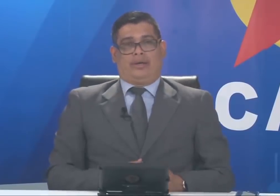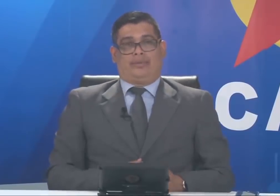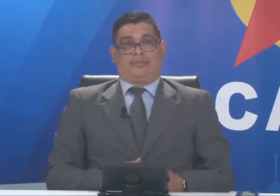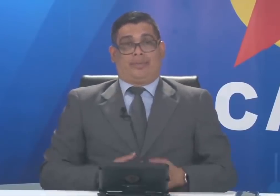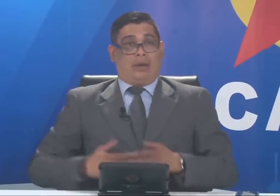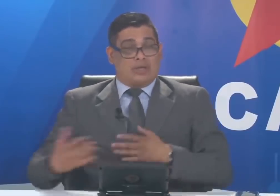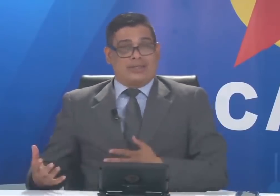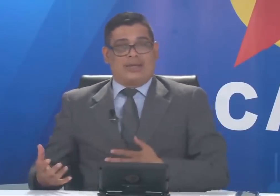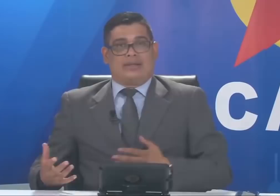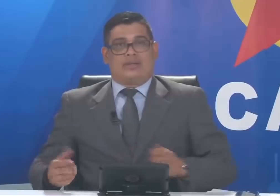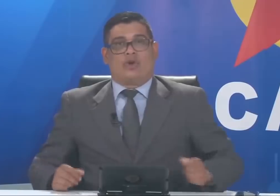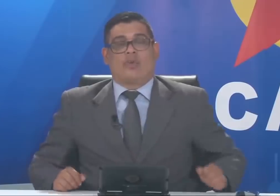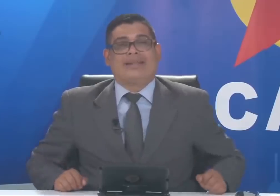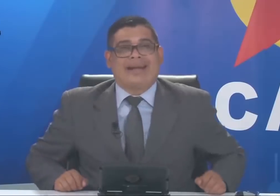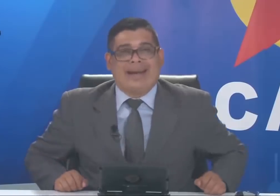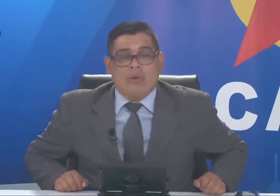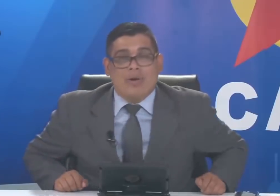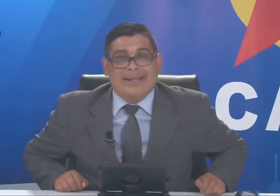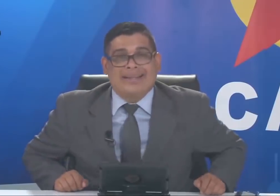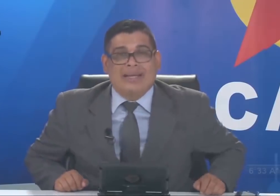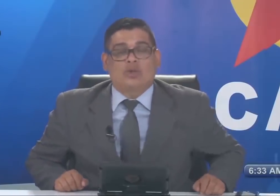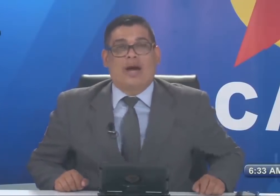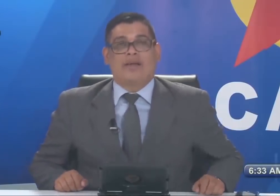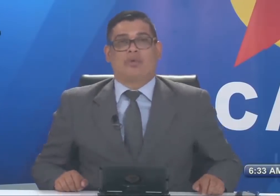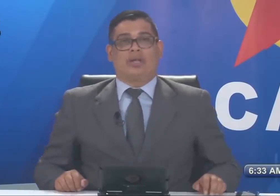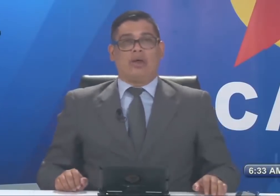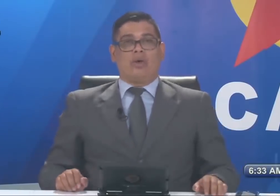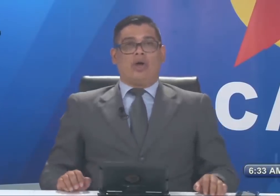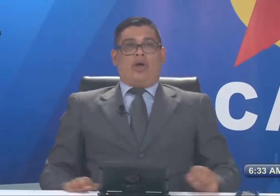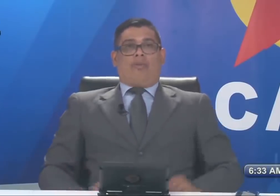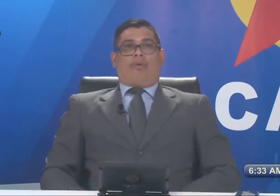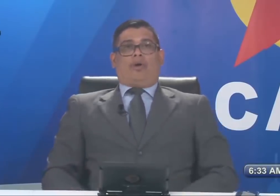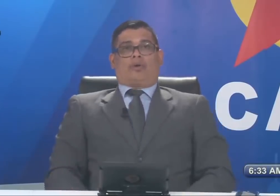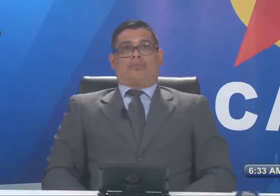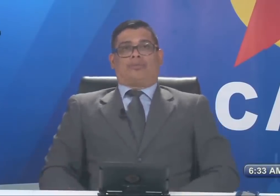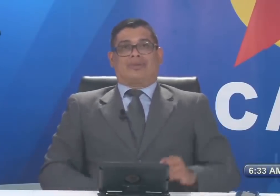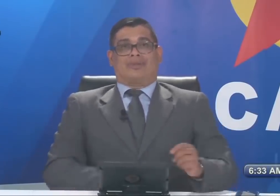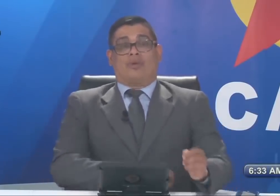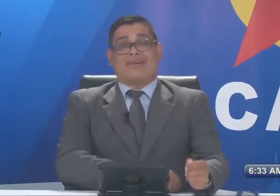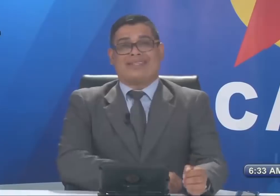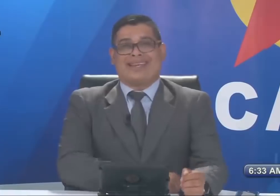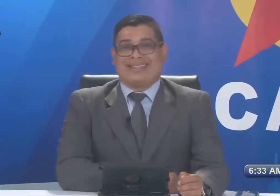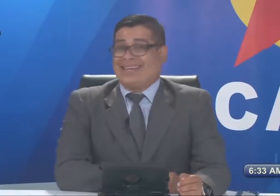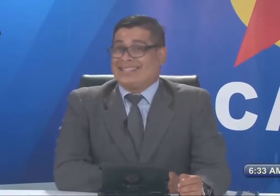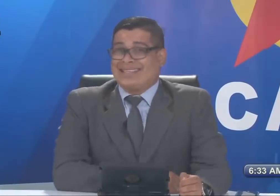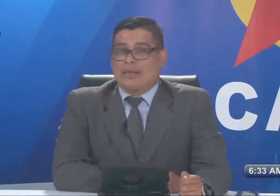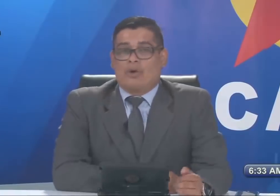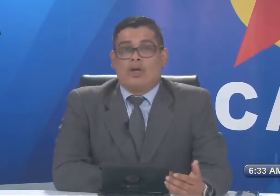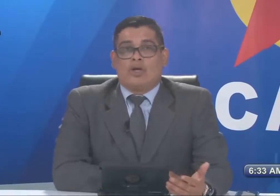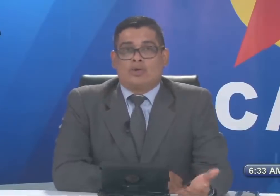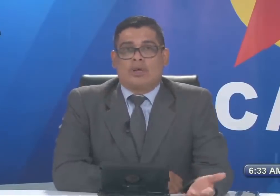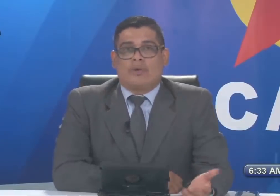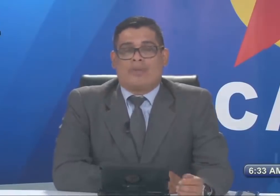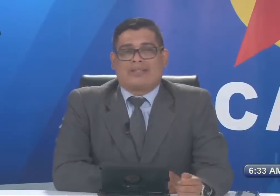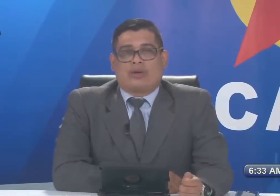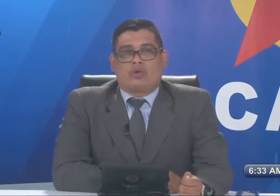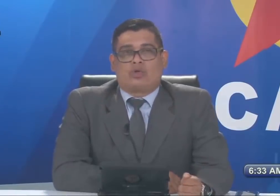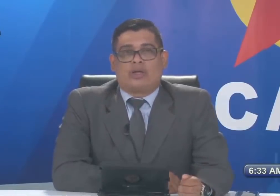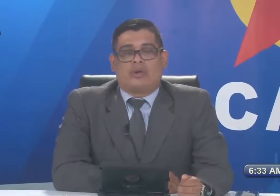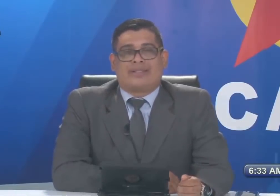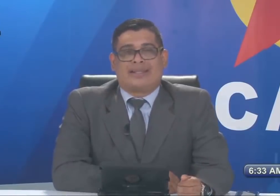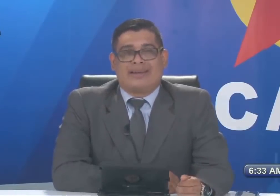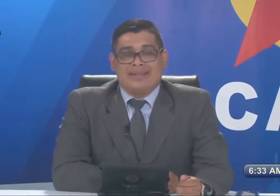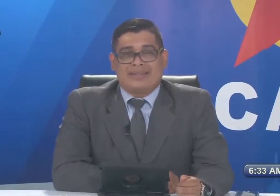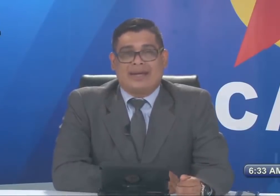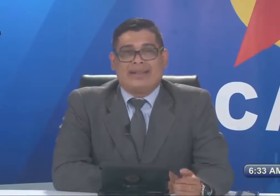en ausencia del señor walter araujo candidato a diputado por nuevas ideas ensalzado su servidor va a